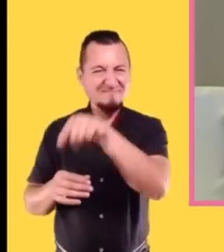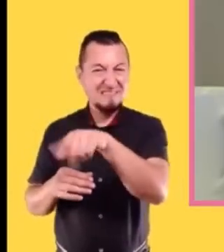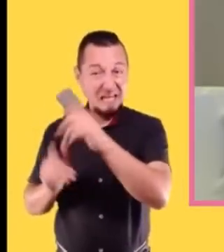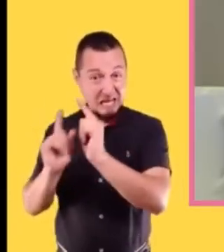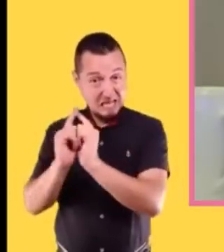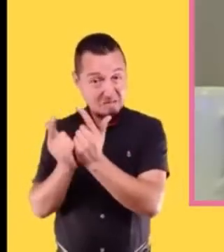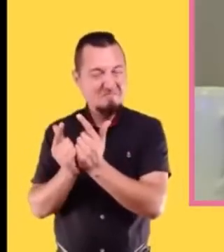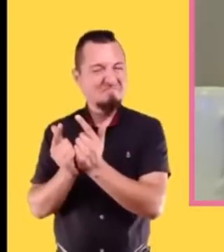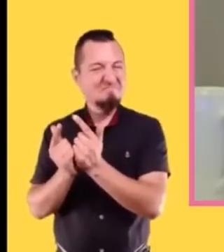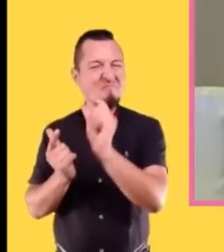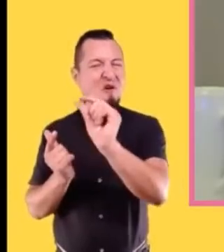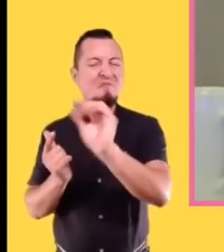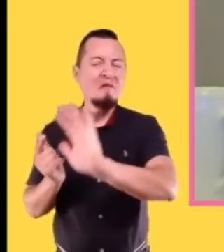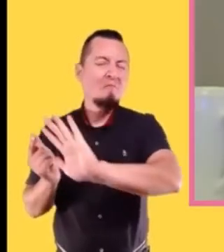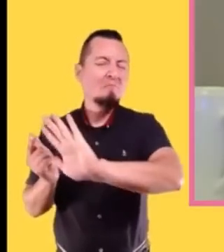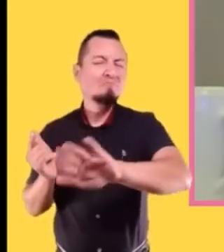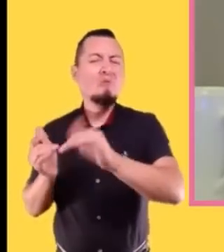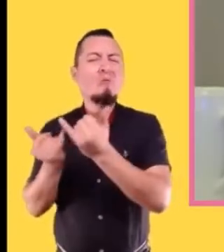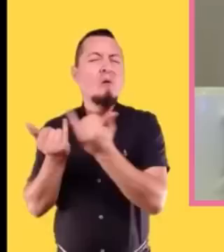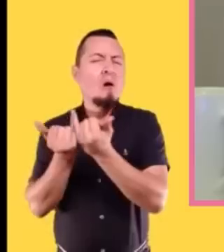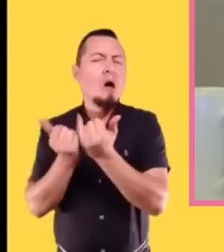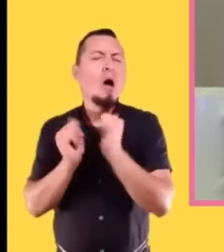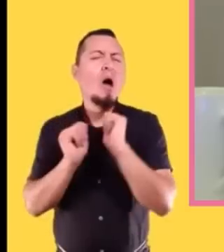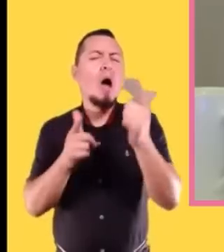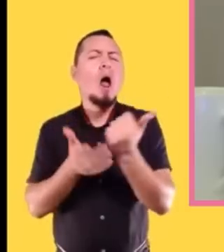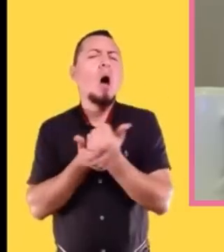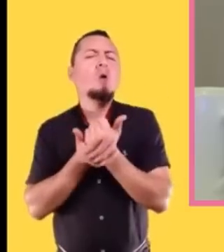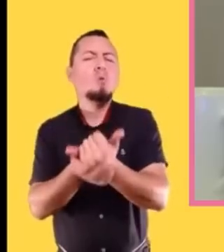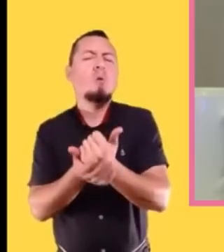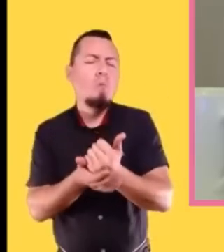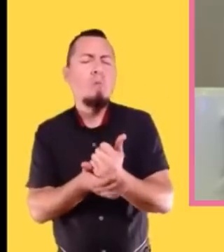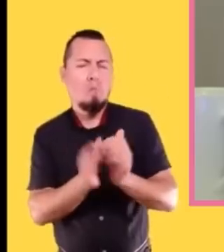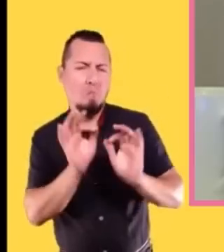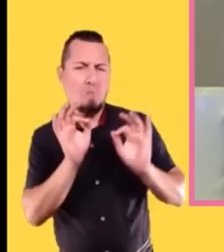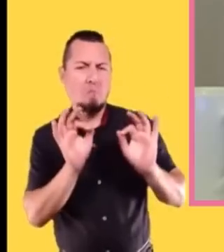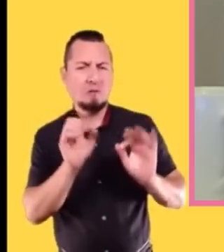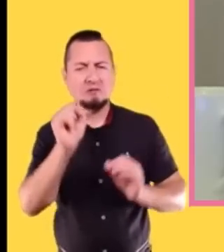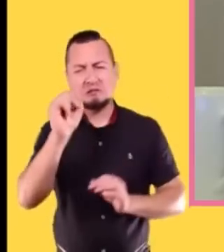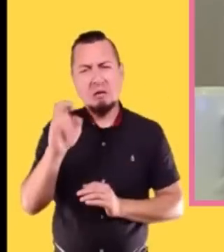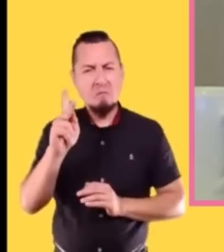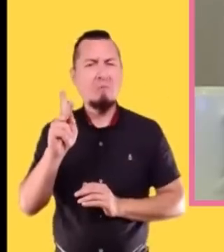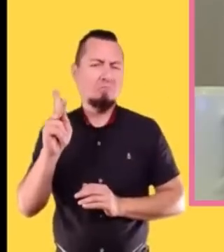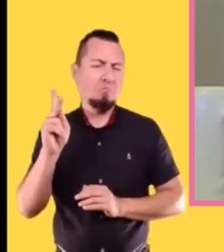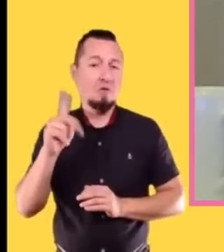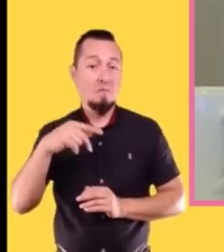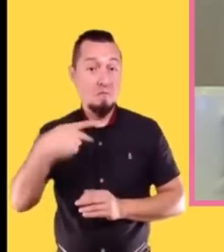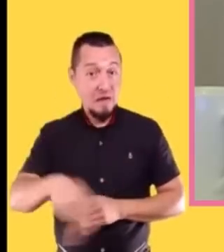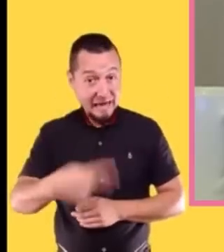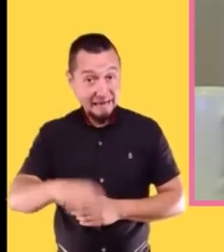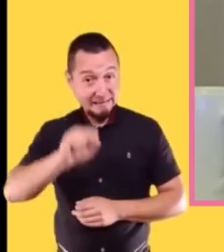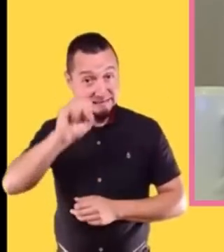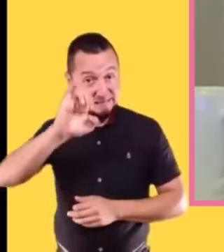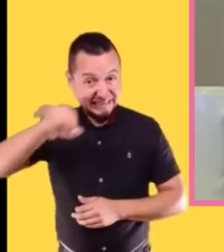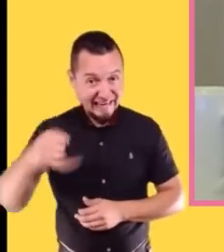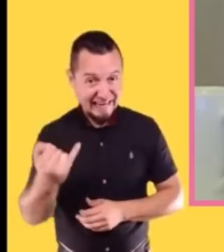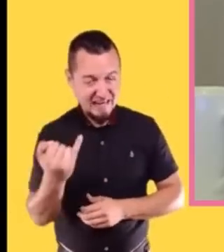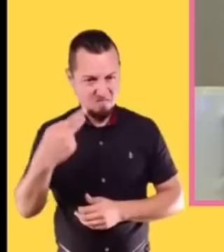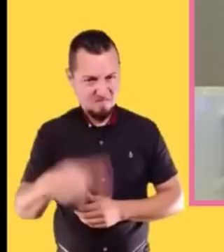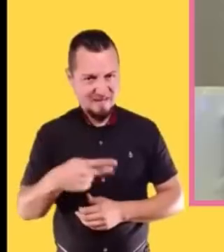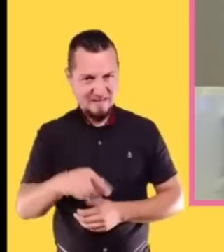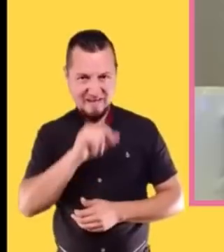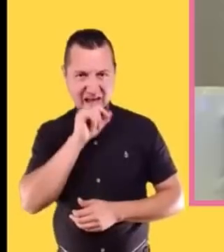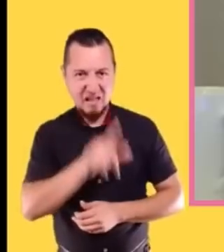para tratar de entender en dónde estamos, hay que recordar que México siempre ha estado a la vanguardia a